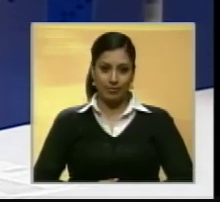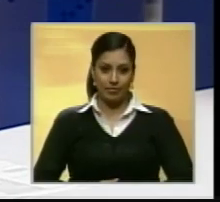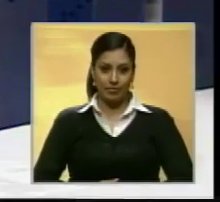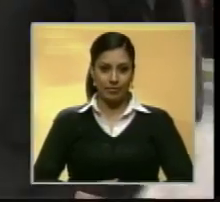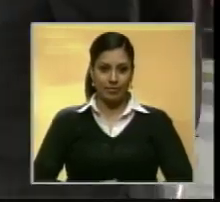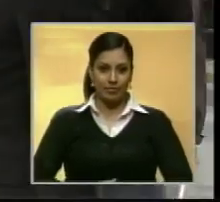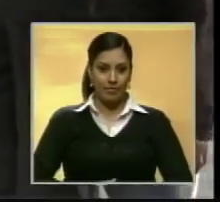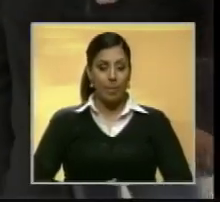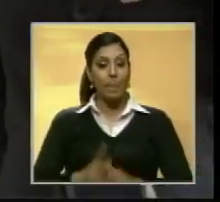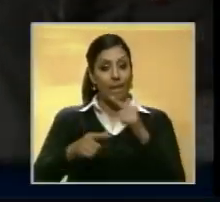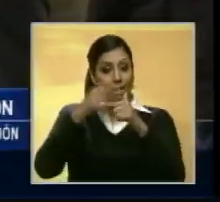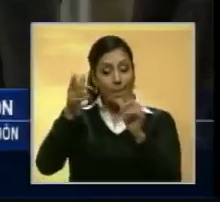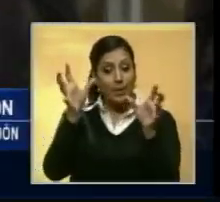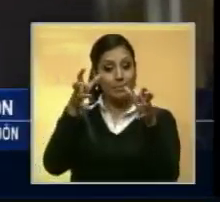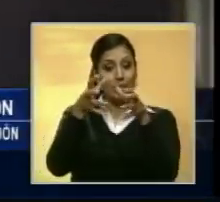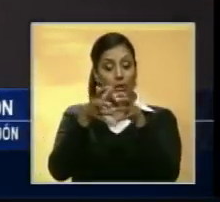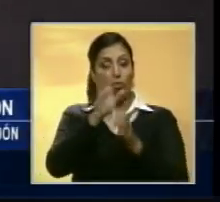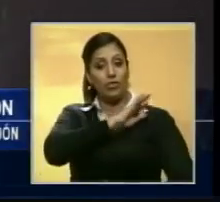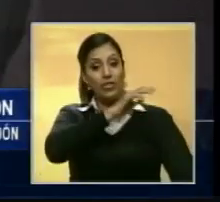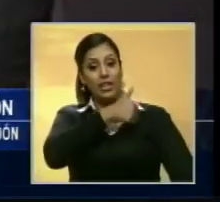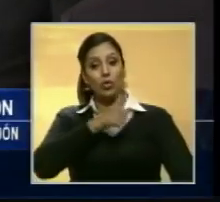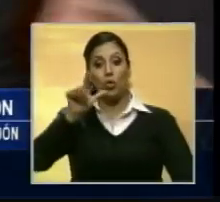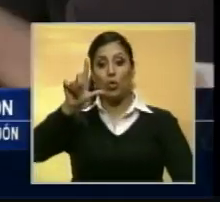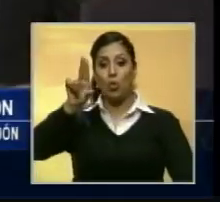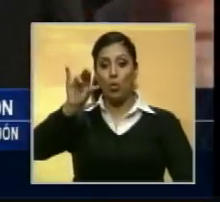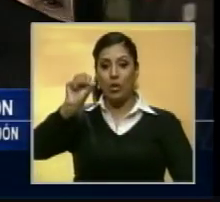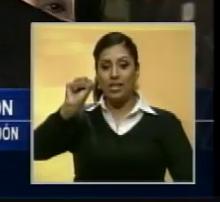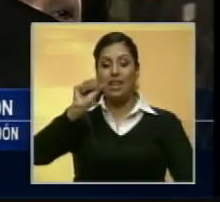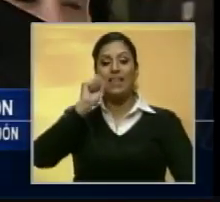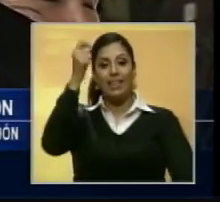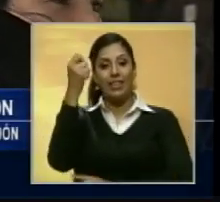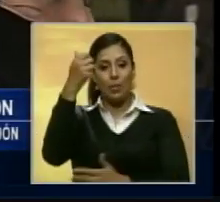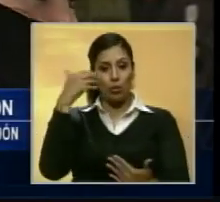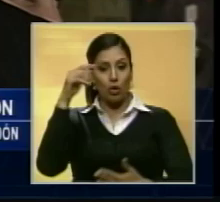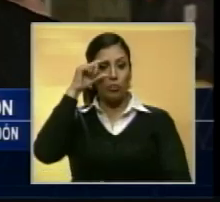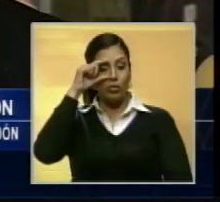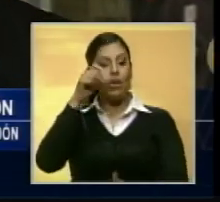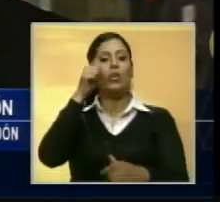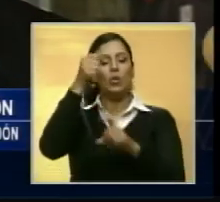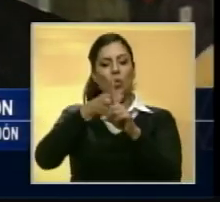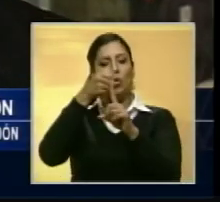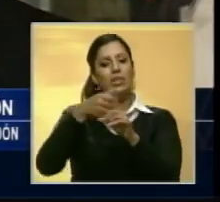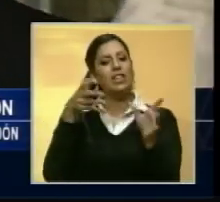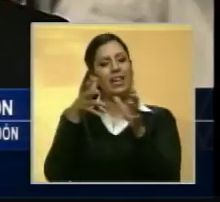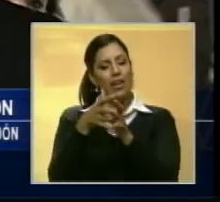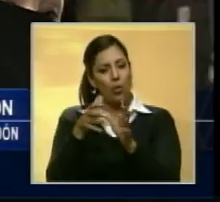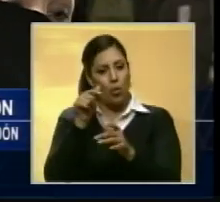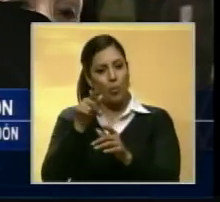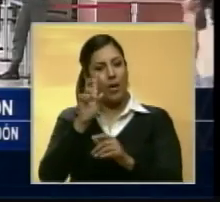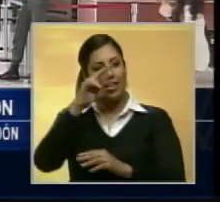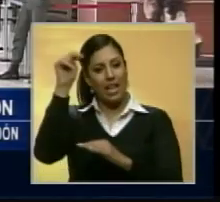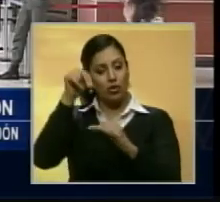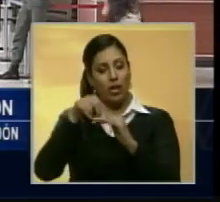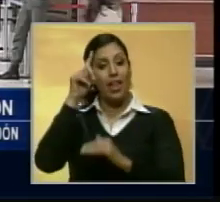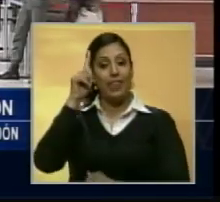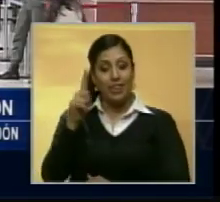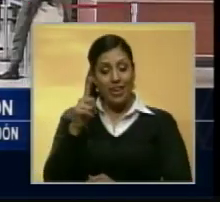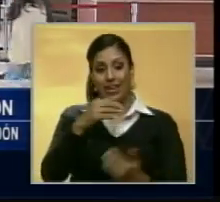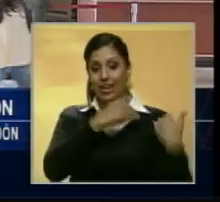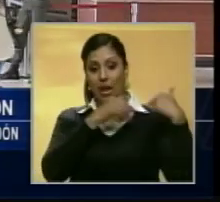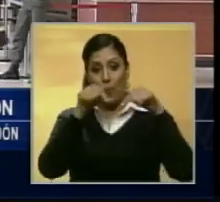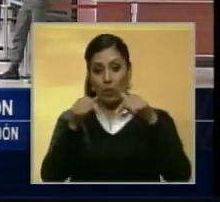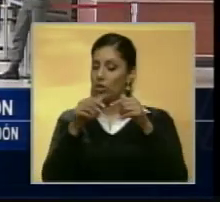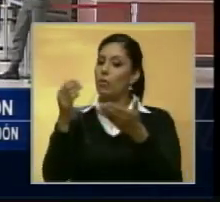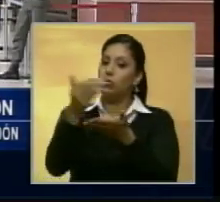informe. Luego de reunirse con el rector Luis Emilio Rondón, el diputado Enrique Márquez insistió en que la circunscripción nacional es la indicada